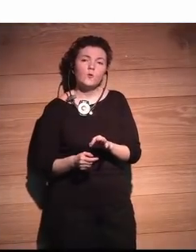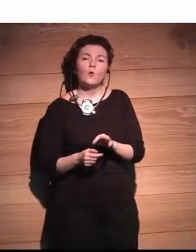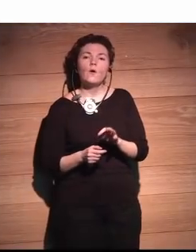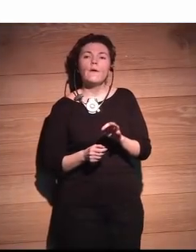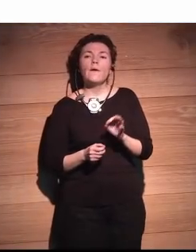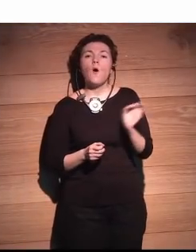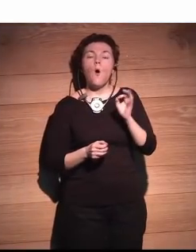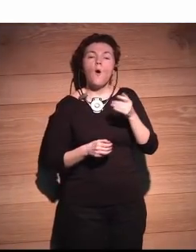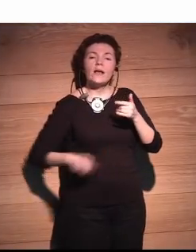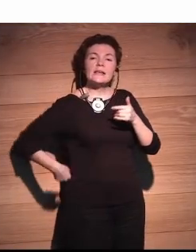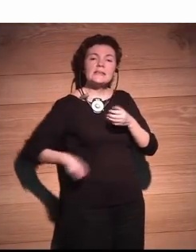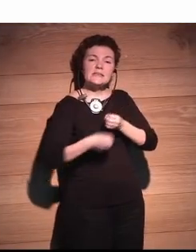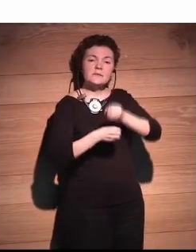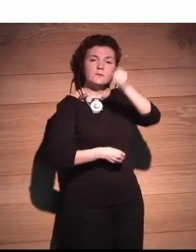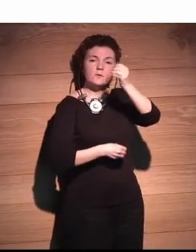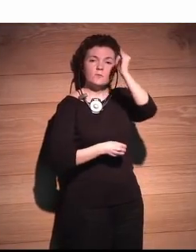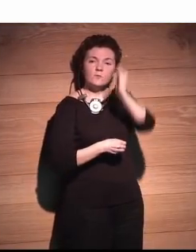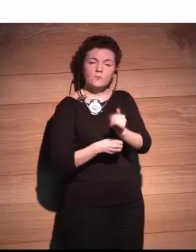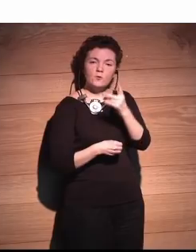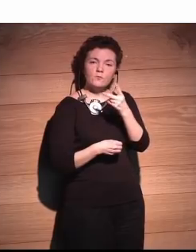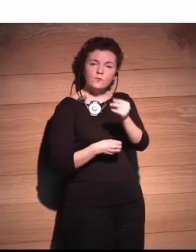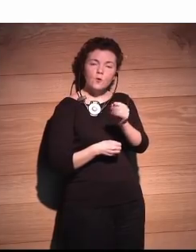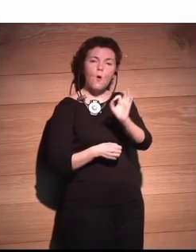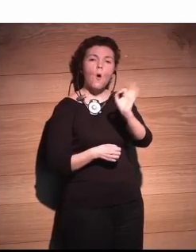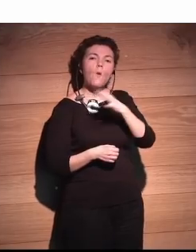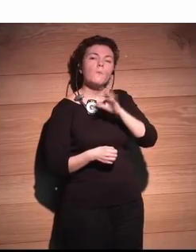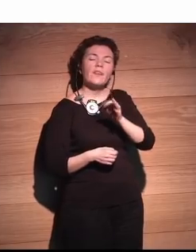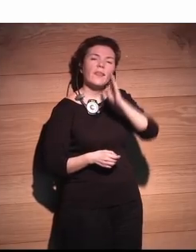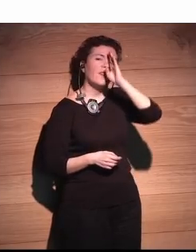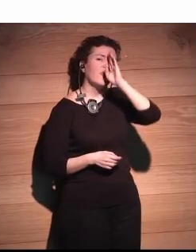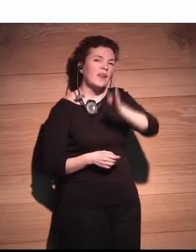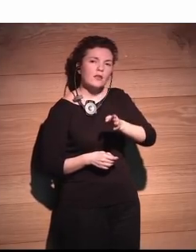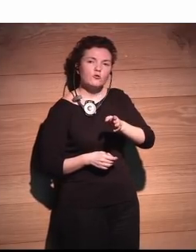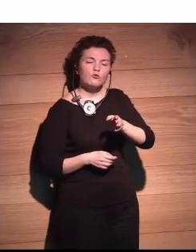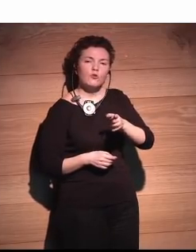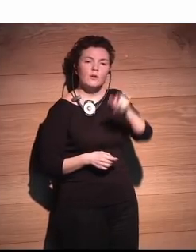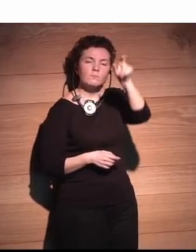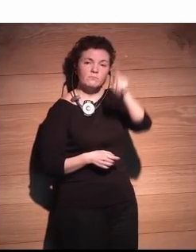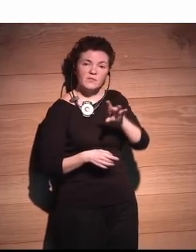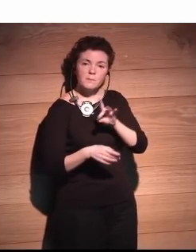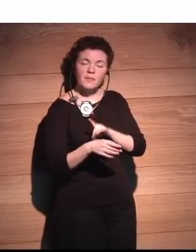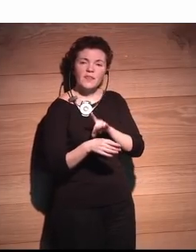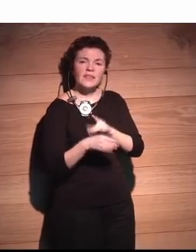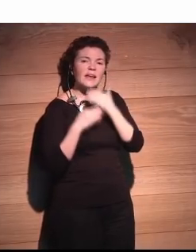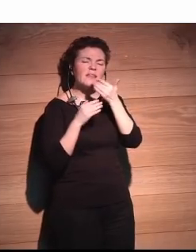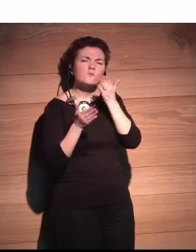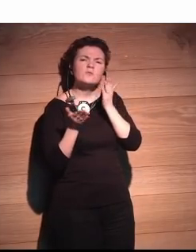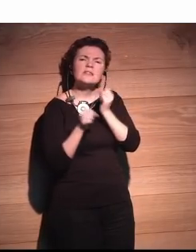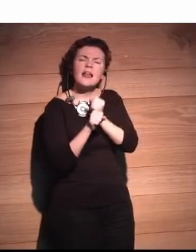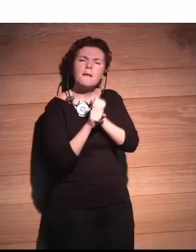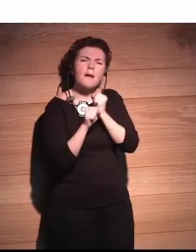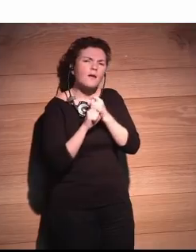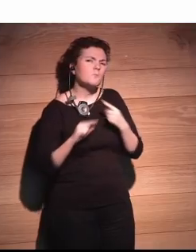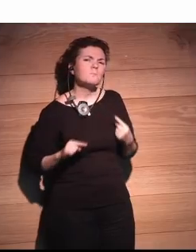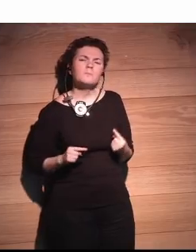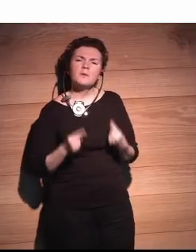fluido en el fluido CSF, o podemos hacer una administración directa en el paciente a través de un trabajo